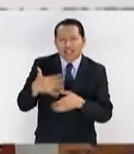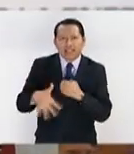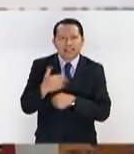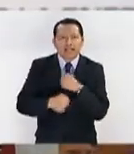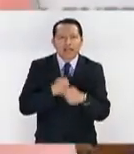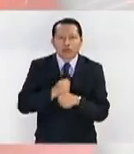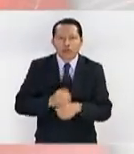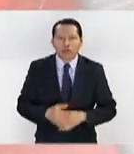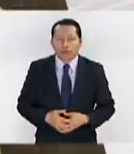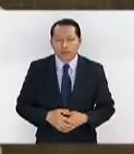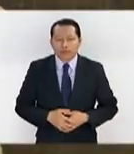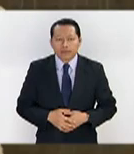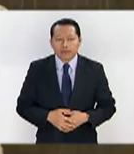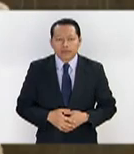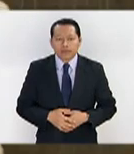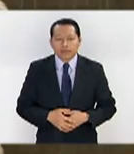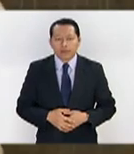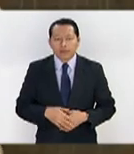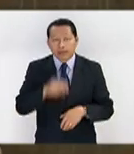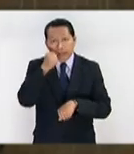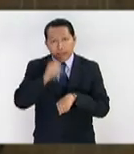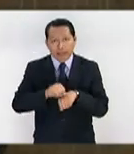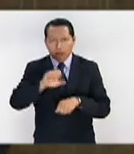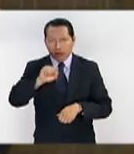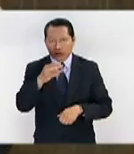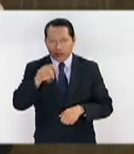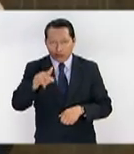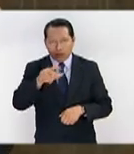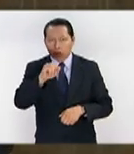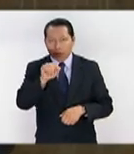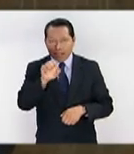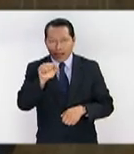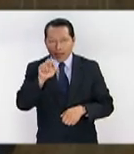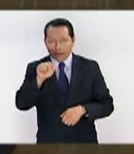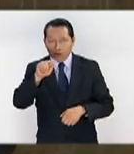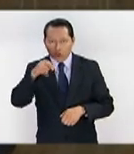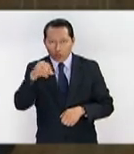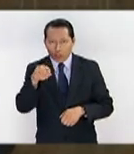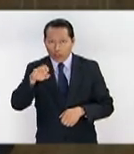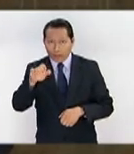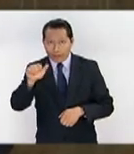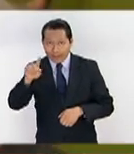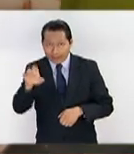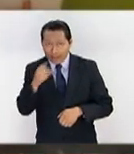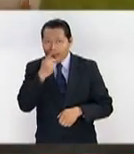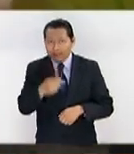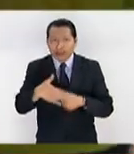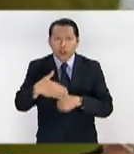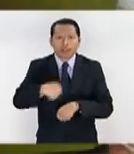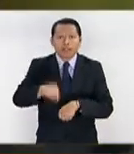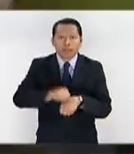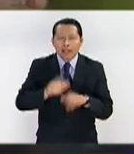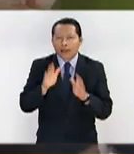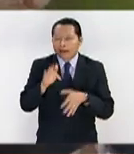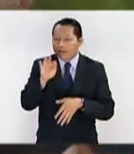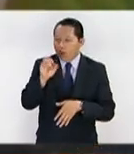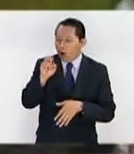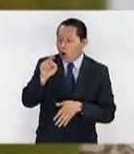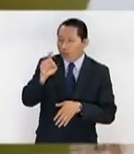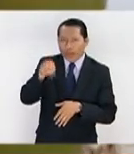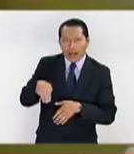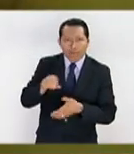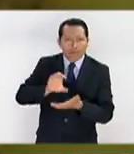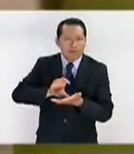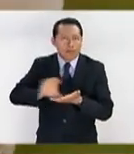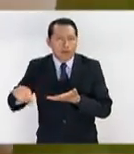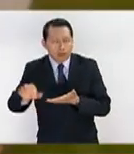años. El secretario de Hacienda, José Antonio Meade, informó que la próxima semana se entregarán los recursos del Fonden a